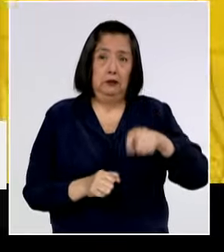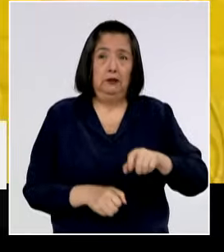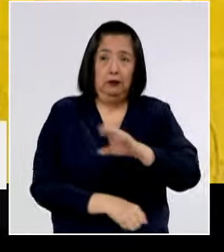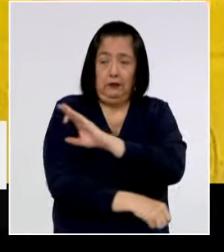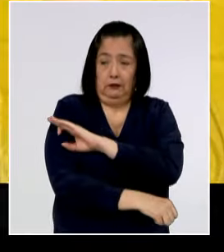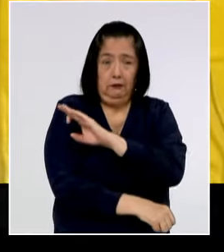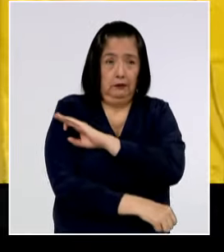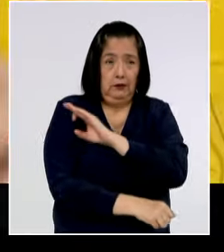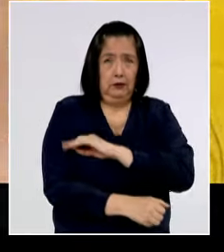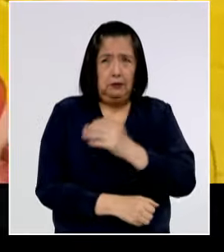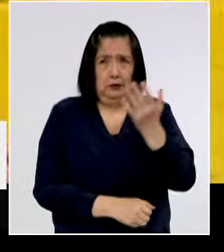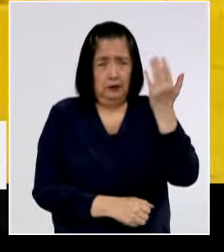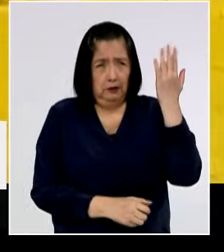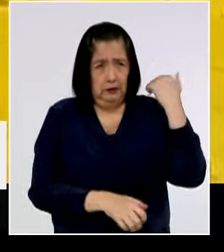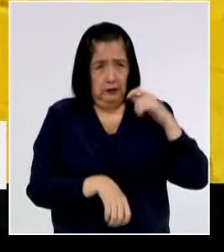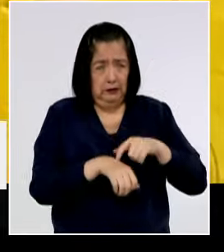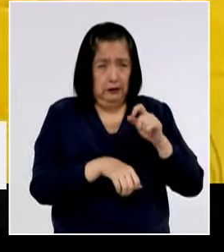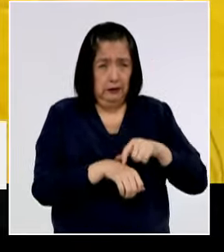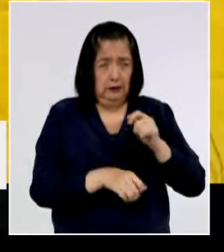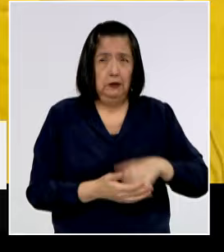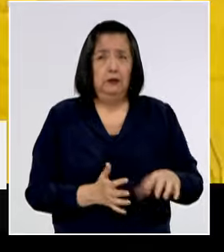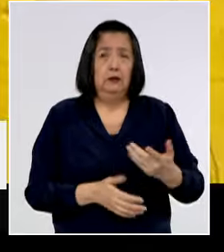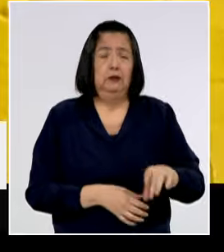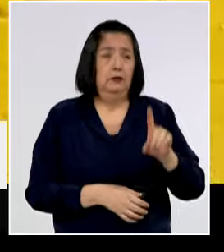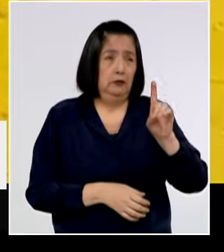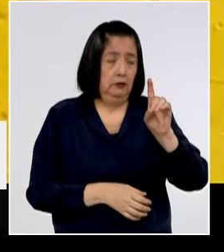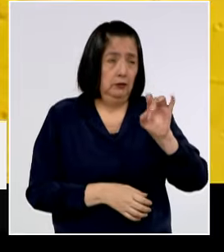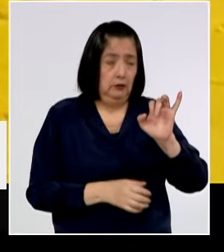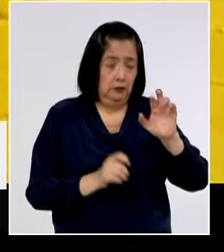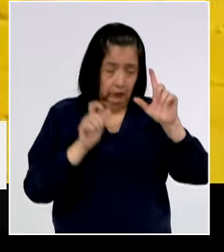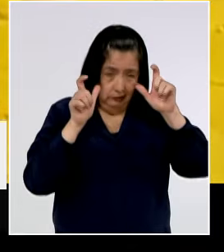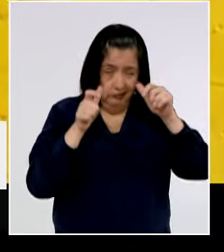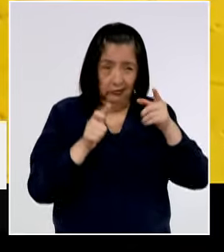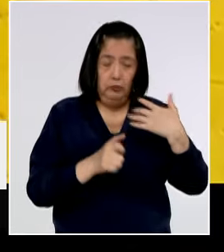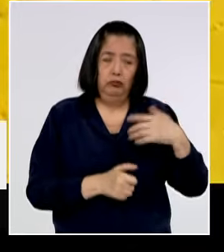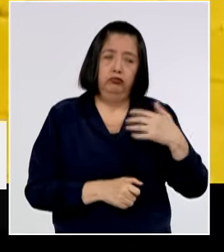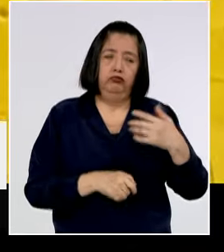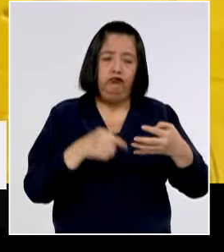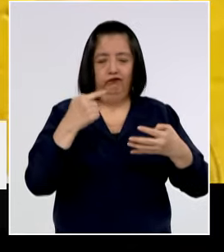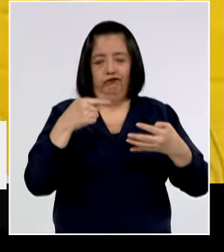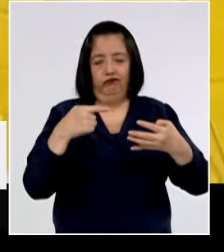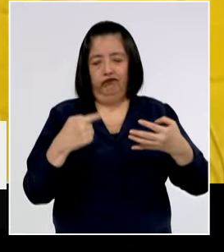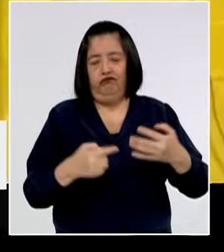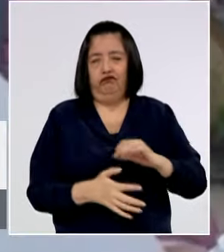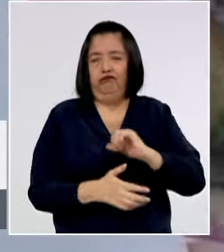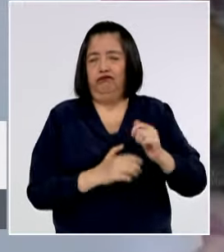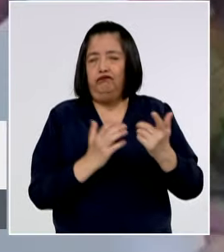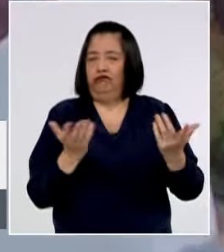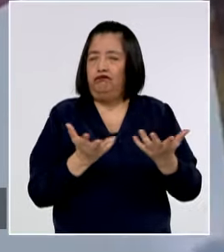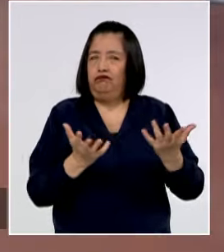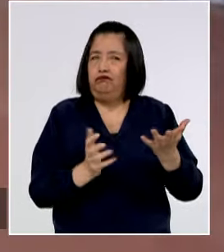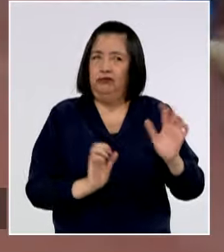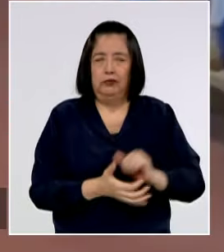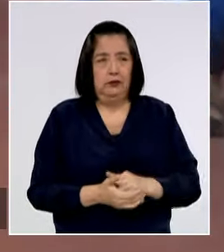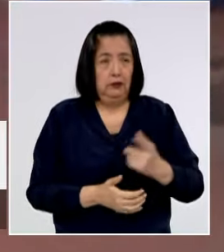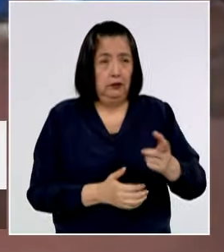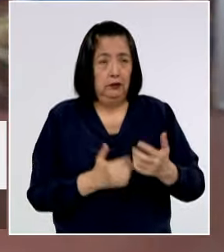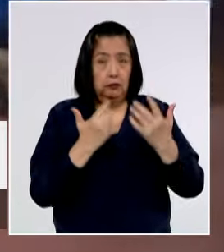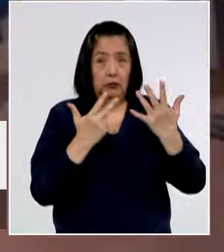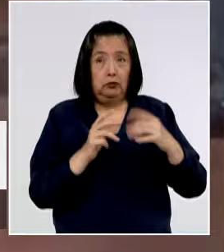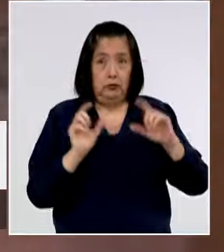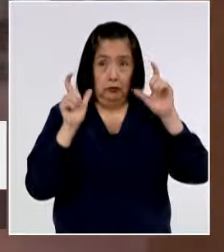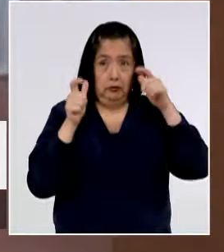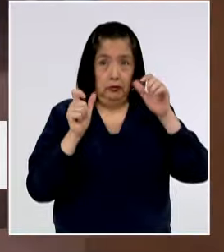público hace muchísimo tiempo car Espinosa viene cometiendo una serie de irregularidades por su parte los